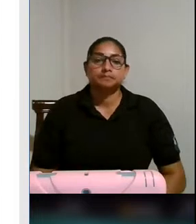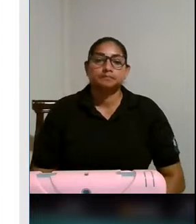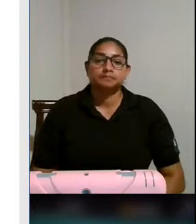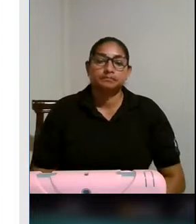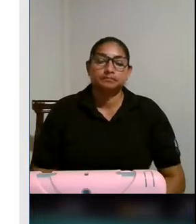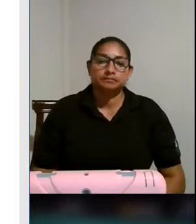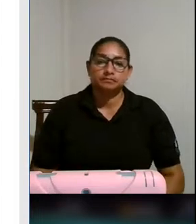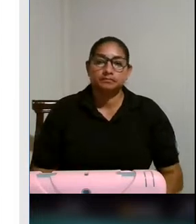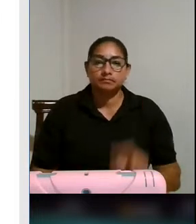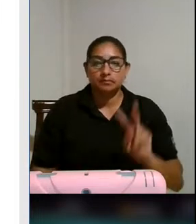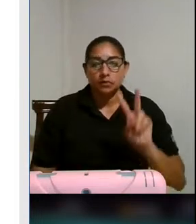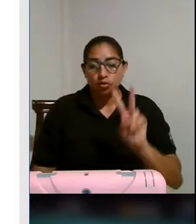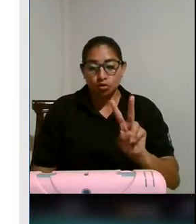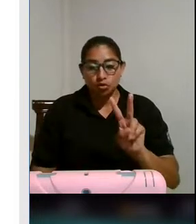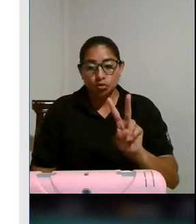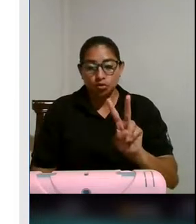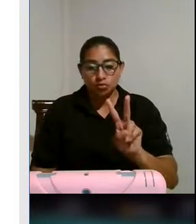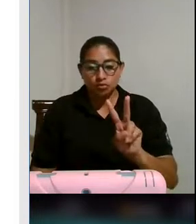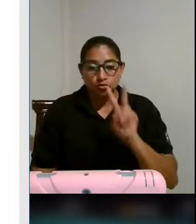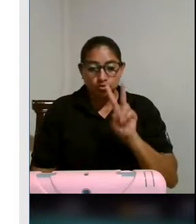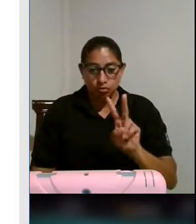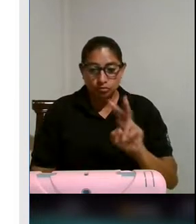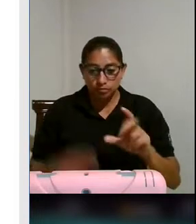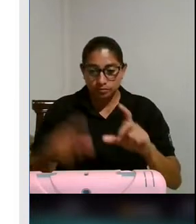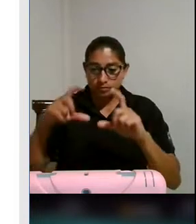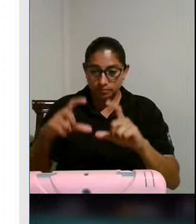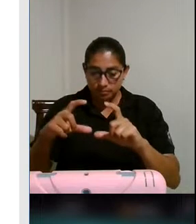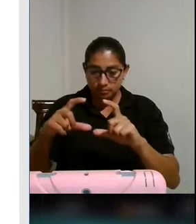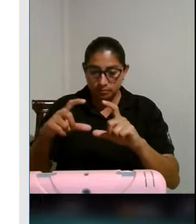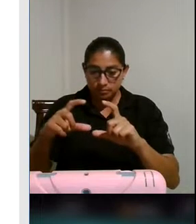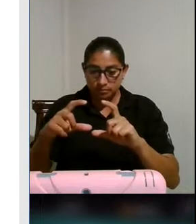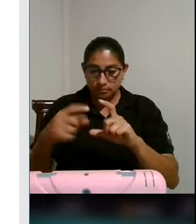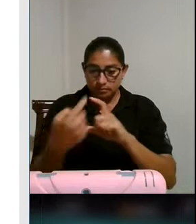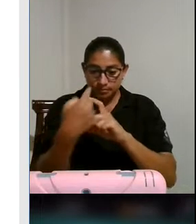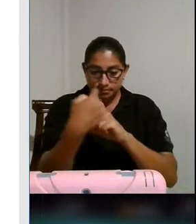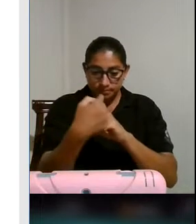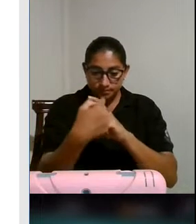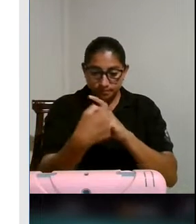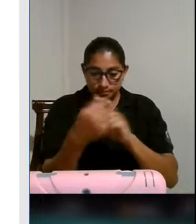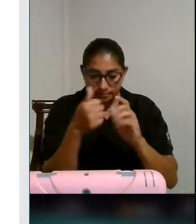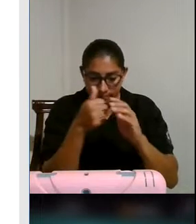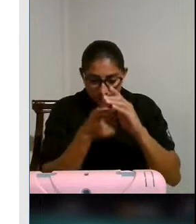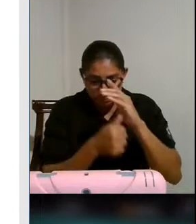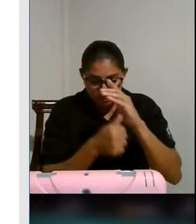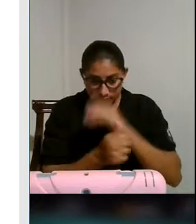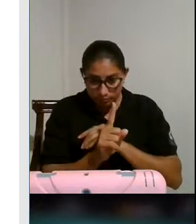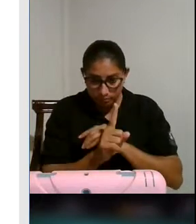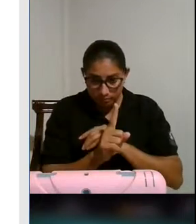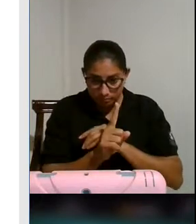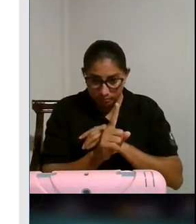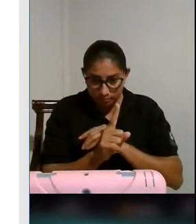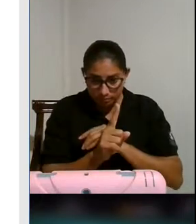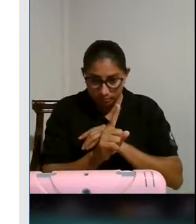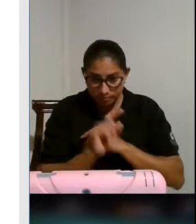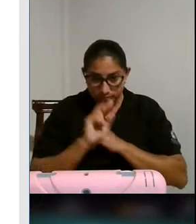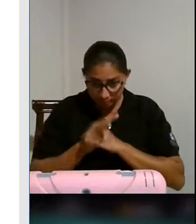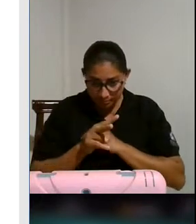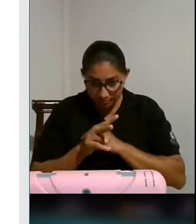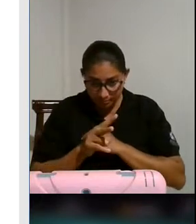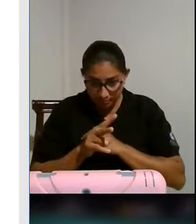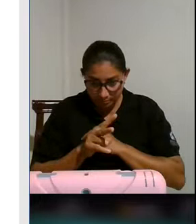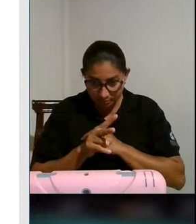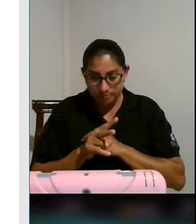Voy a cambiar un momentito delta x por h, ¿sí? Para que visualmente lo hagamos